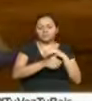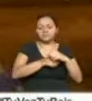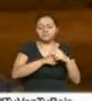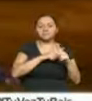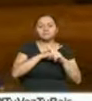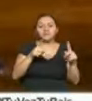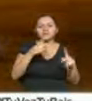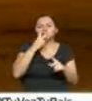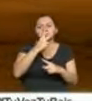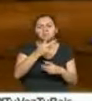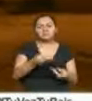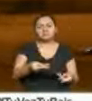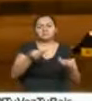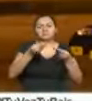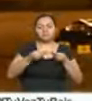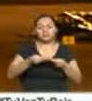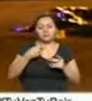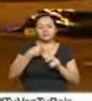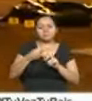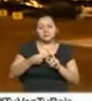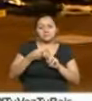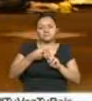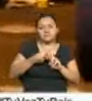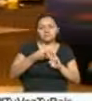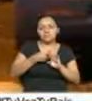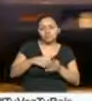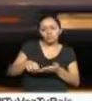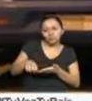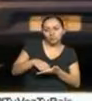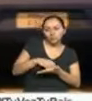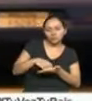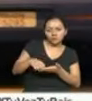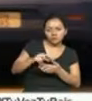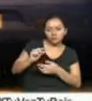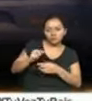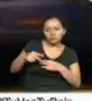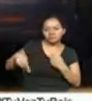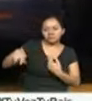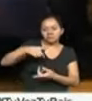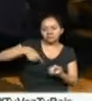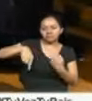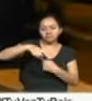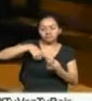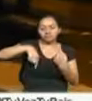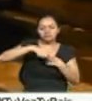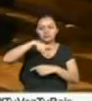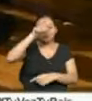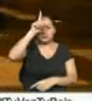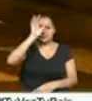rechazó recibirlo y durante meses el sospechoso siguió desplazándose libremente en Alemania.